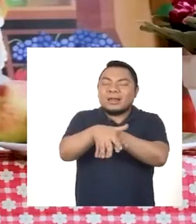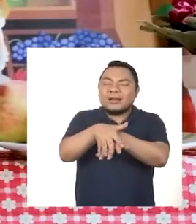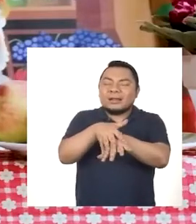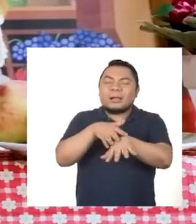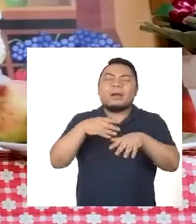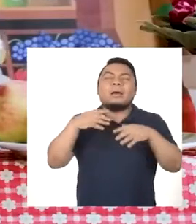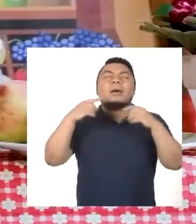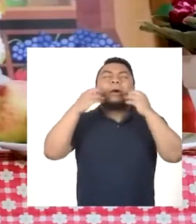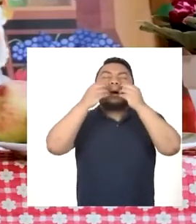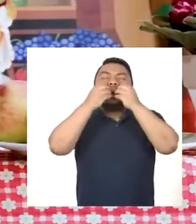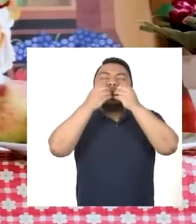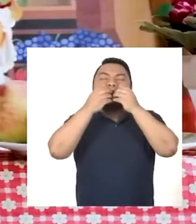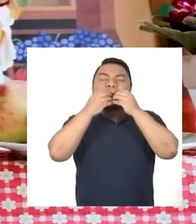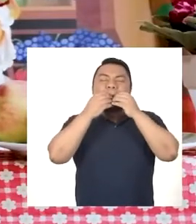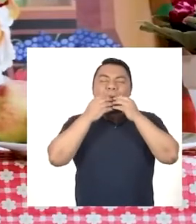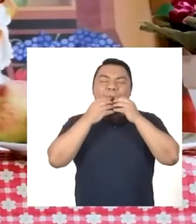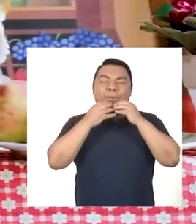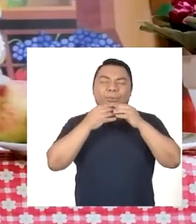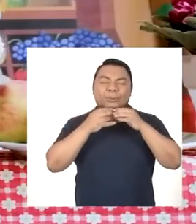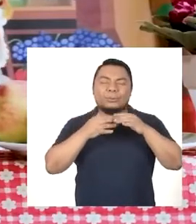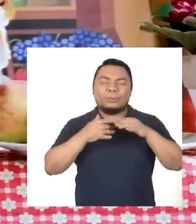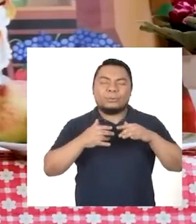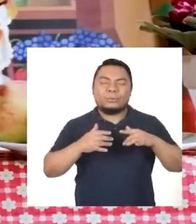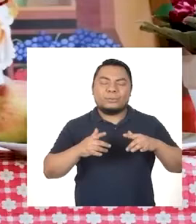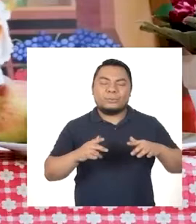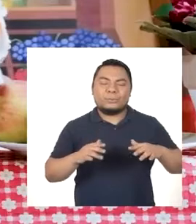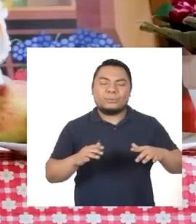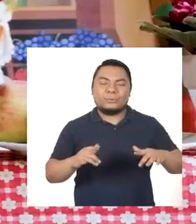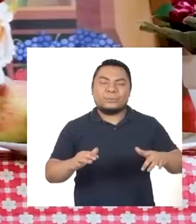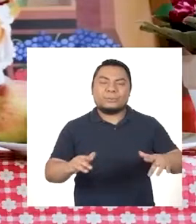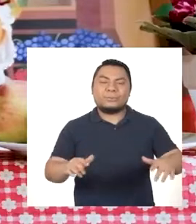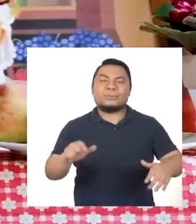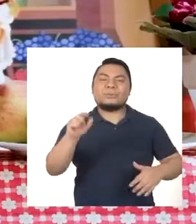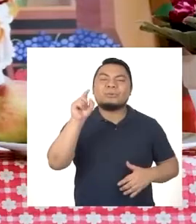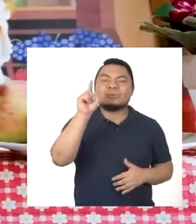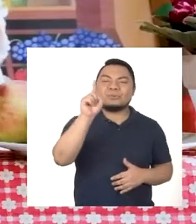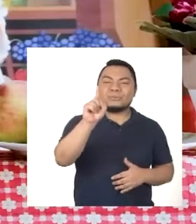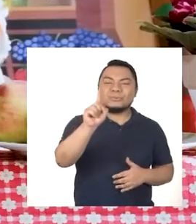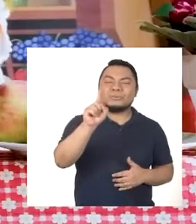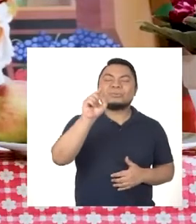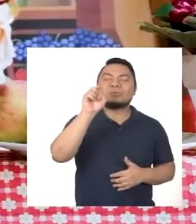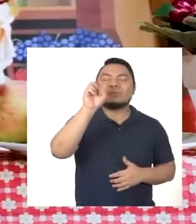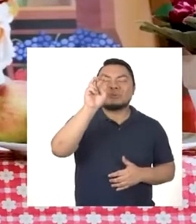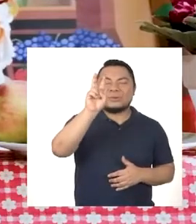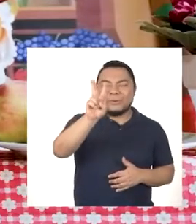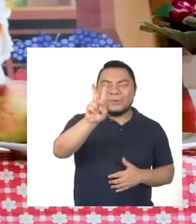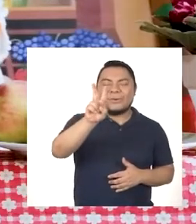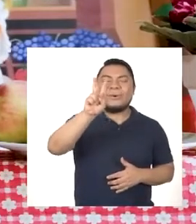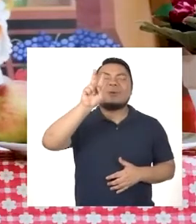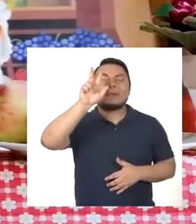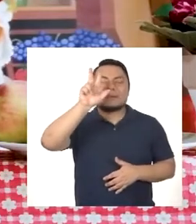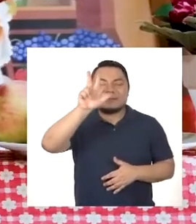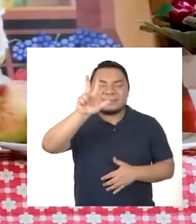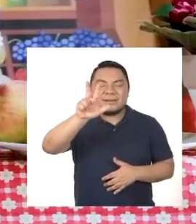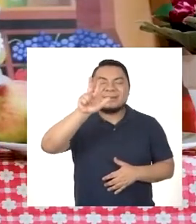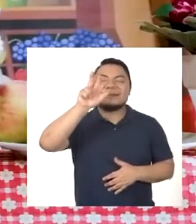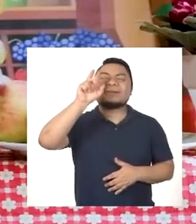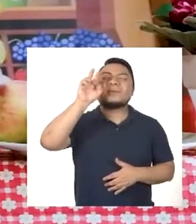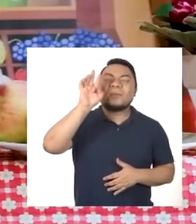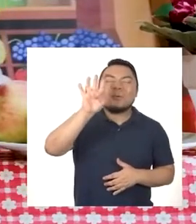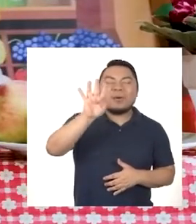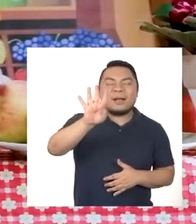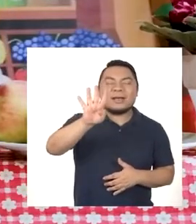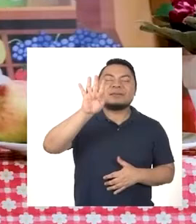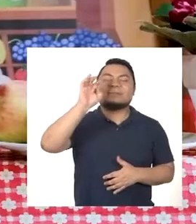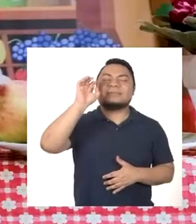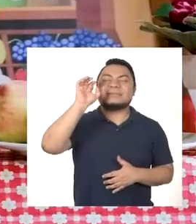lentamente. 1, 2, 3, 4,